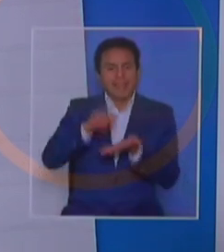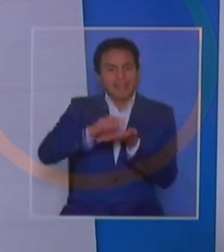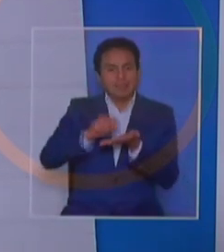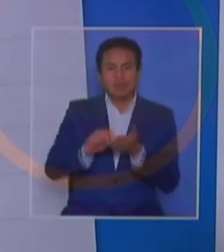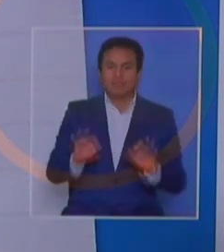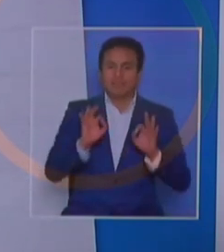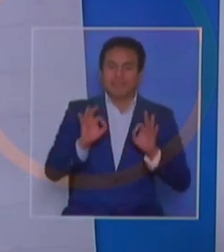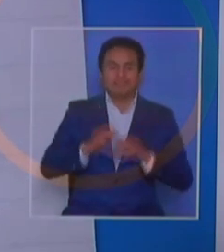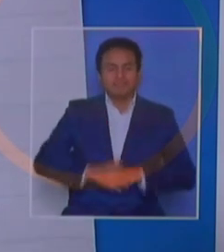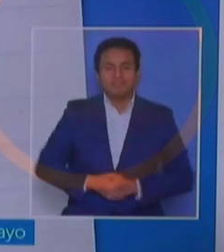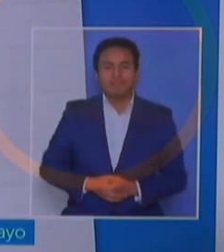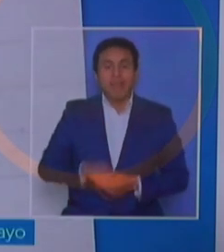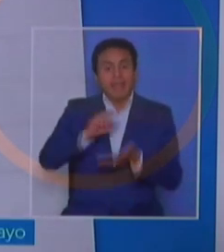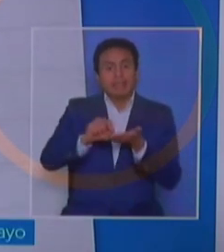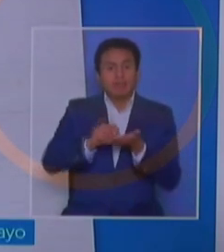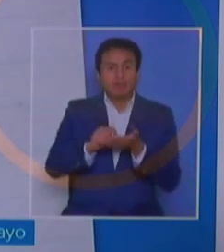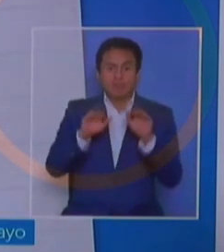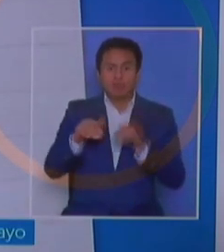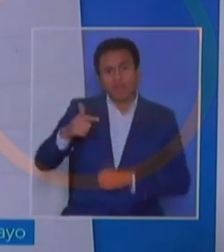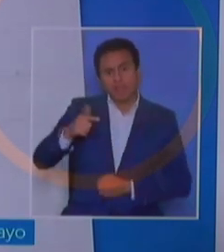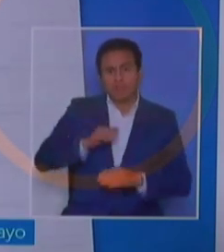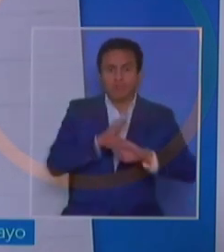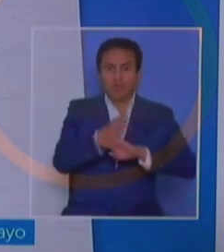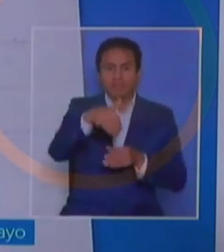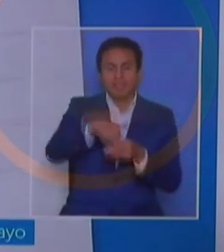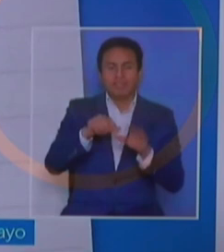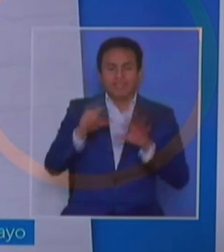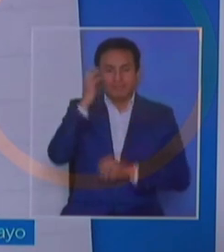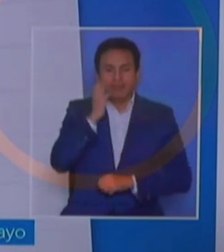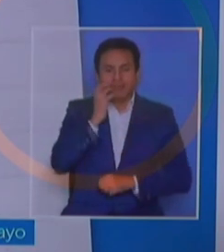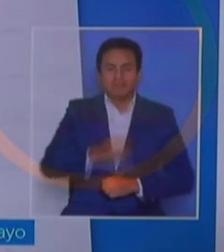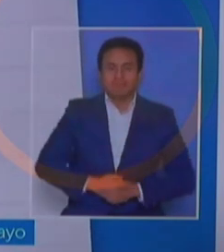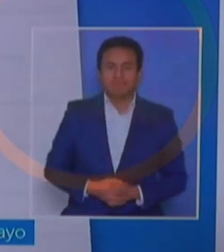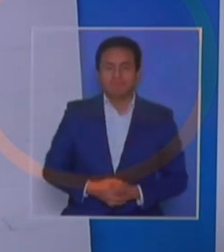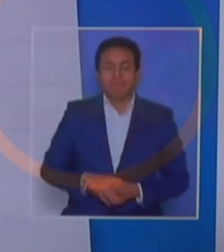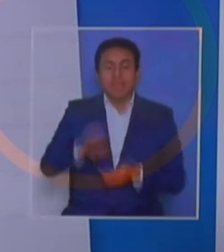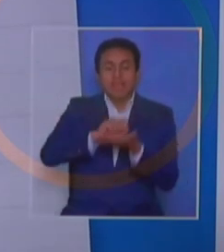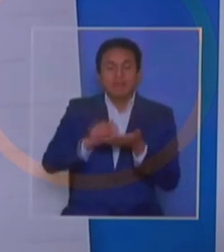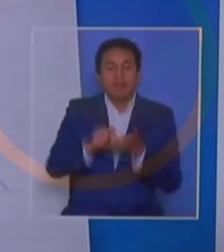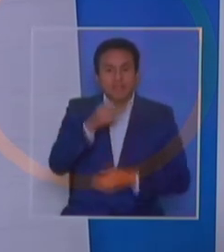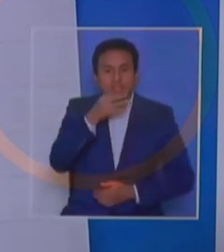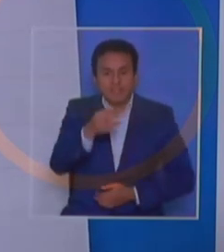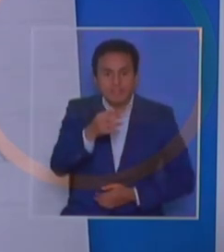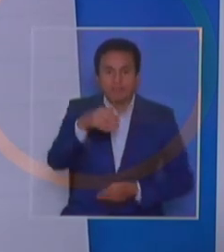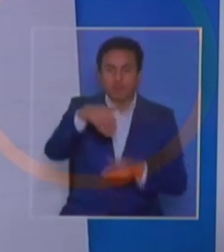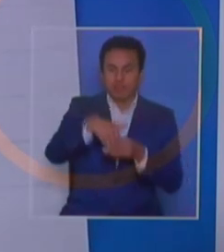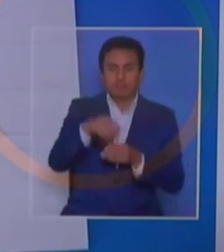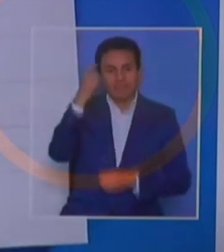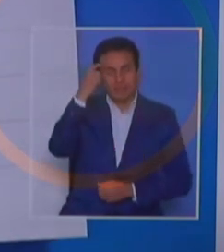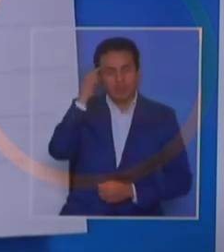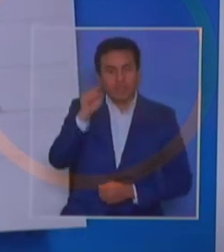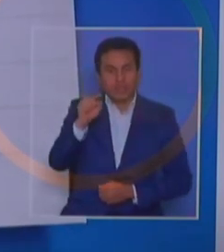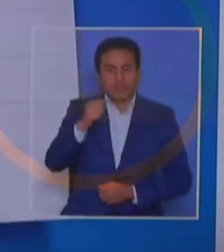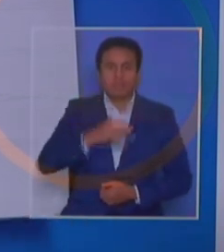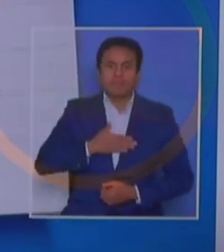boric llega a segundo por apruebo de vida y después le gana de la derecha pero para ganarle hizo una alianza se